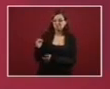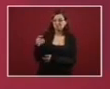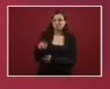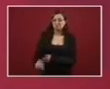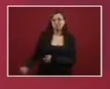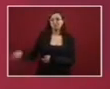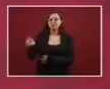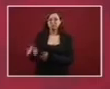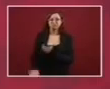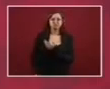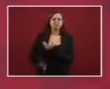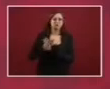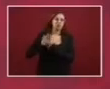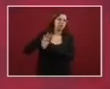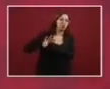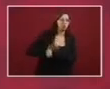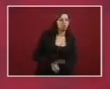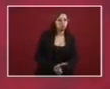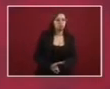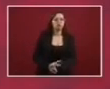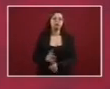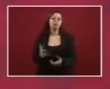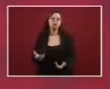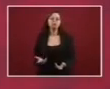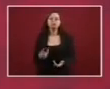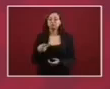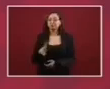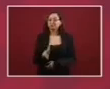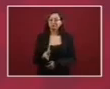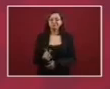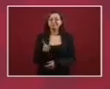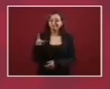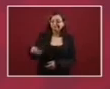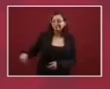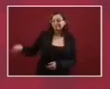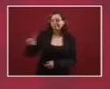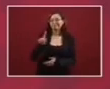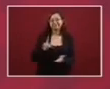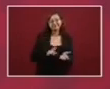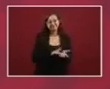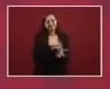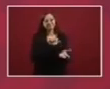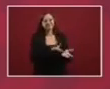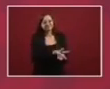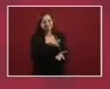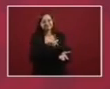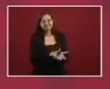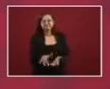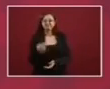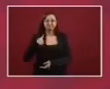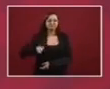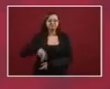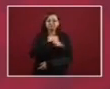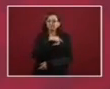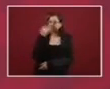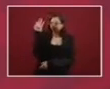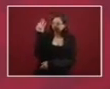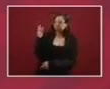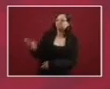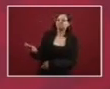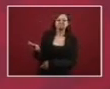la gente nos está apoyando y no vamos nosotros a traicionar al pueblo no le vamos a fallar al